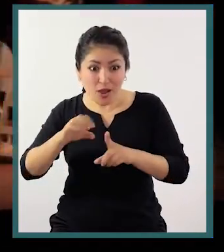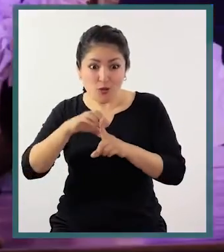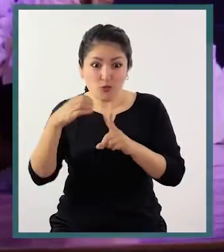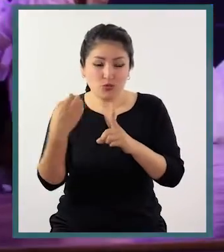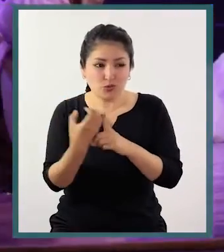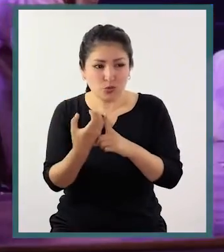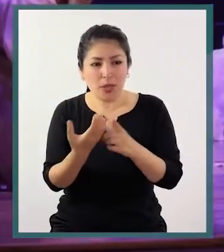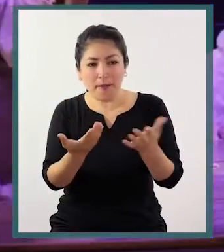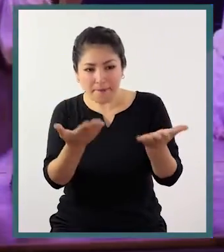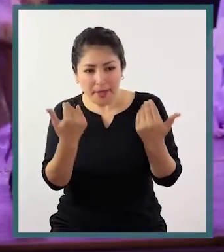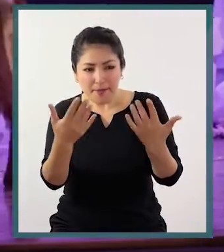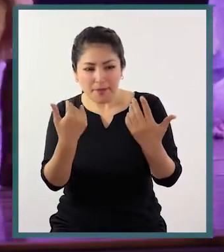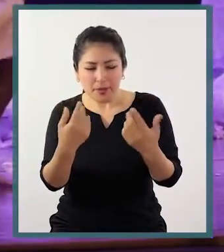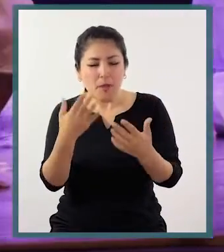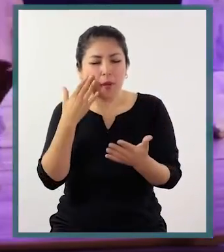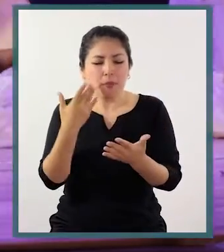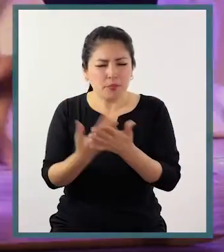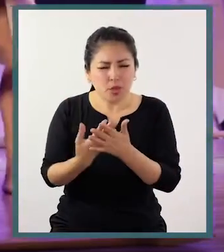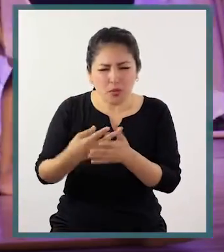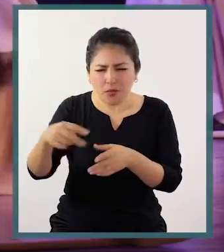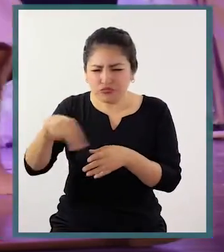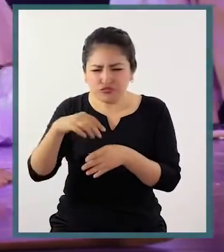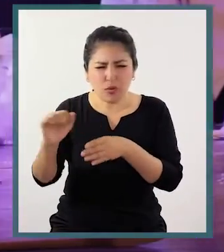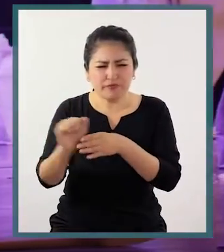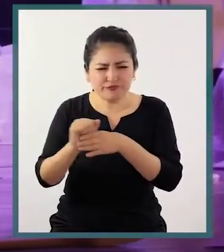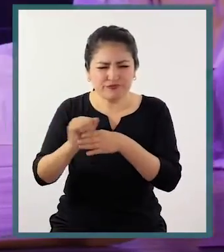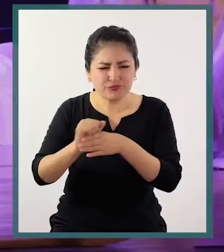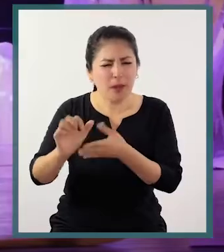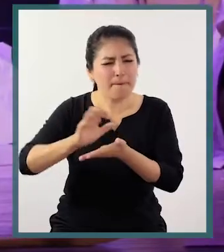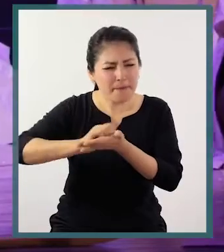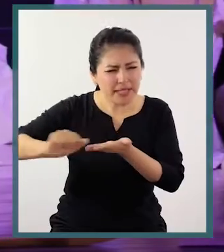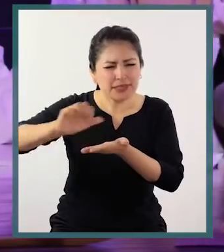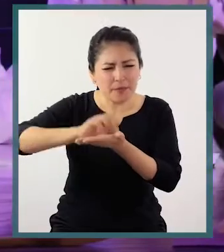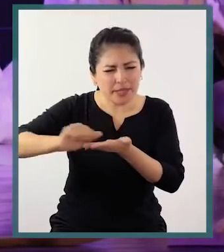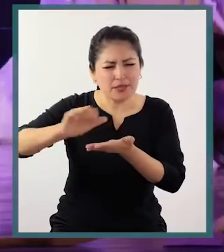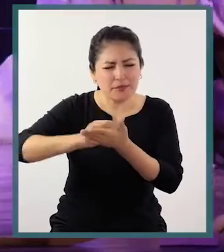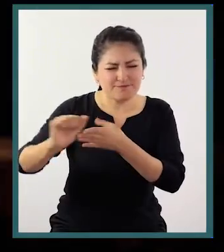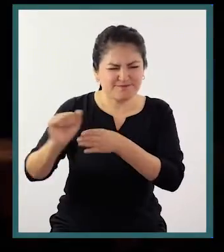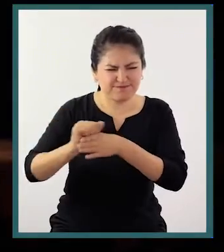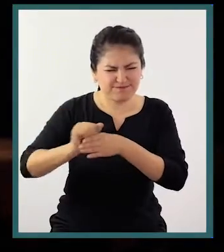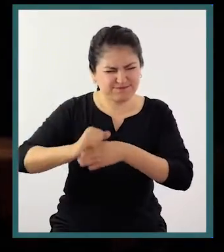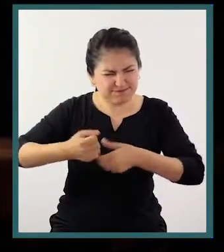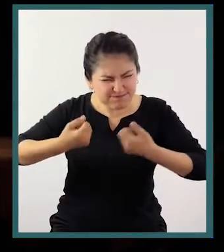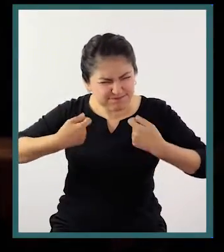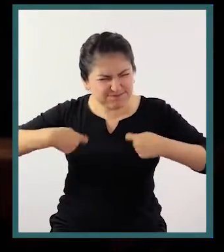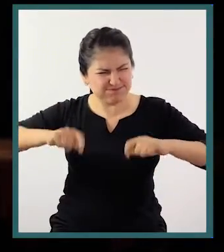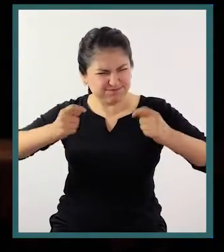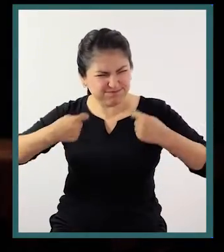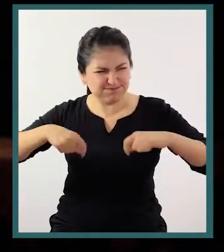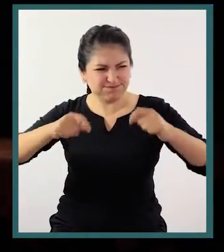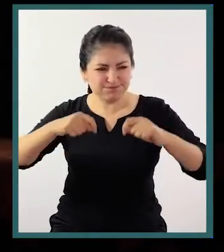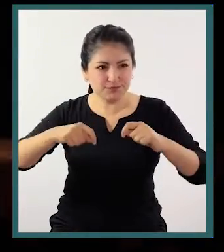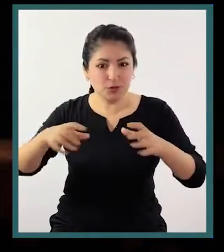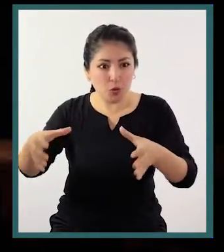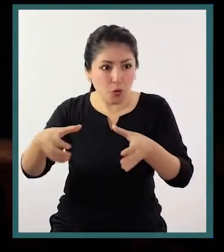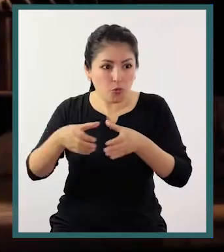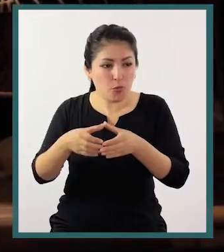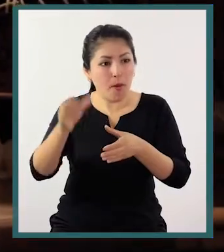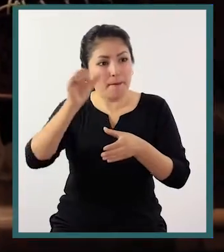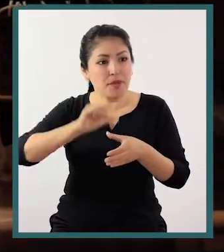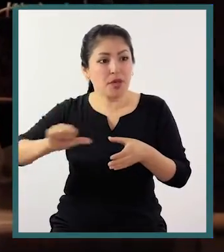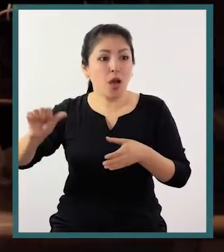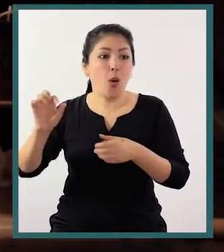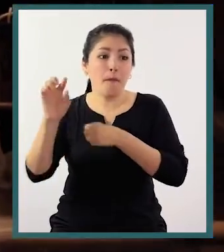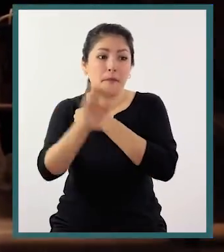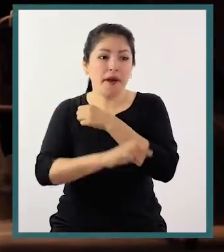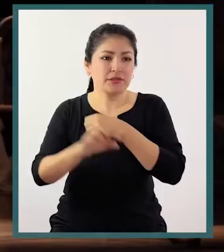cultural, los llamamos, pasaron audiciones durante meses, estuvieron ensayando, sacándose la mugre. Ya muchos de ellos han viajado también al